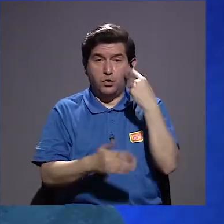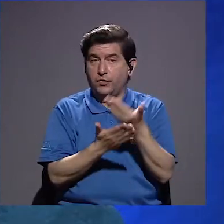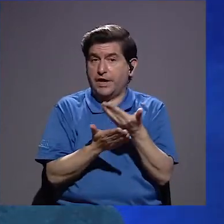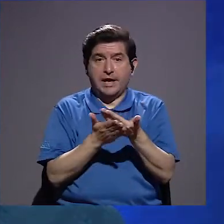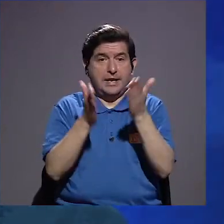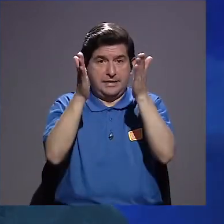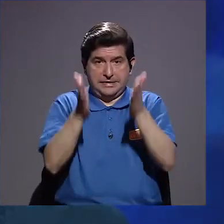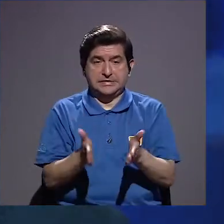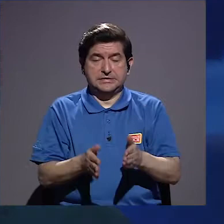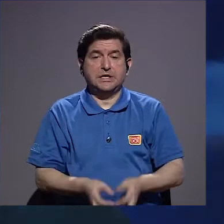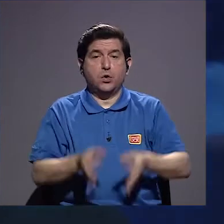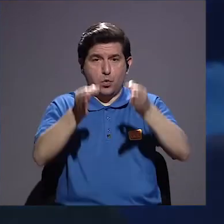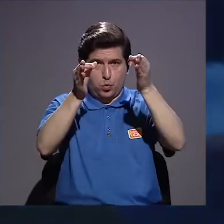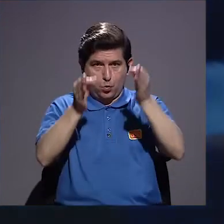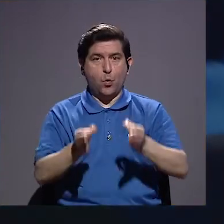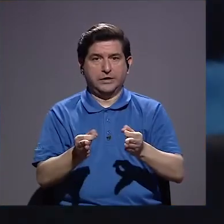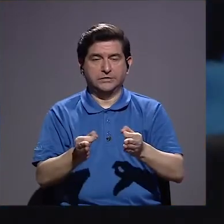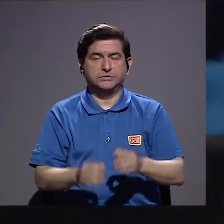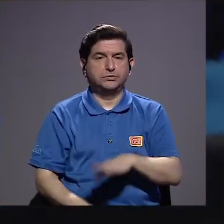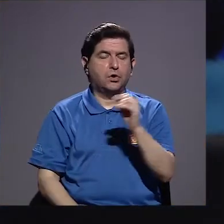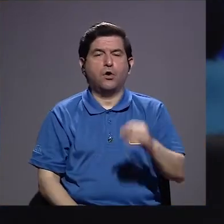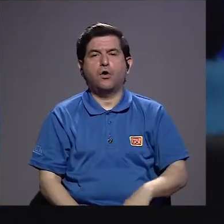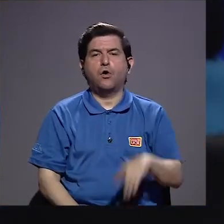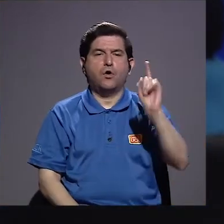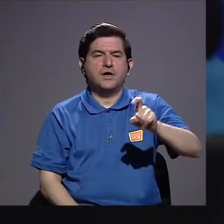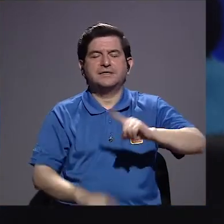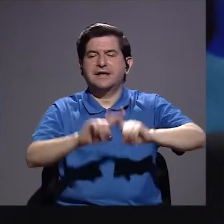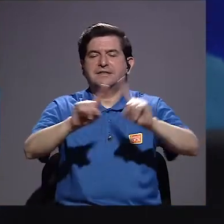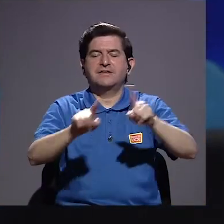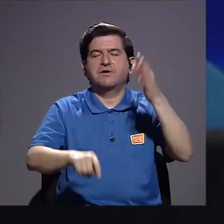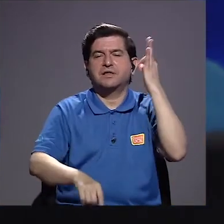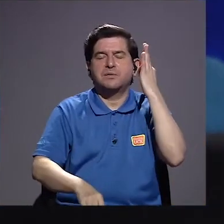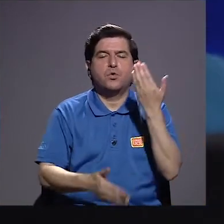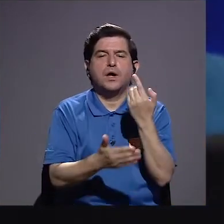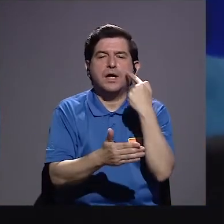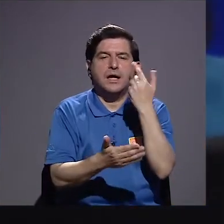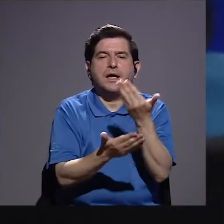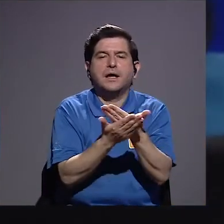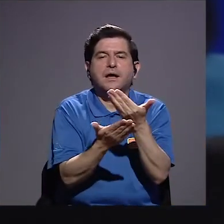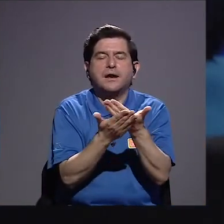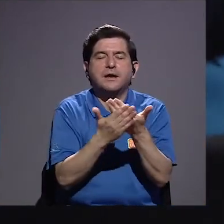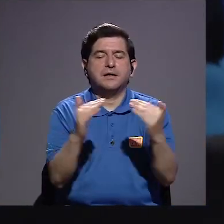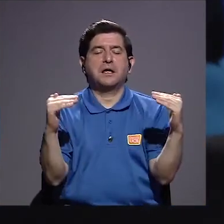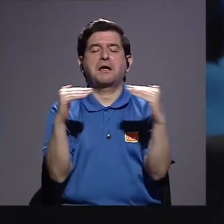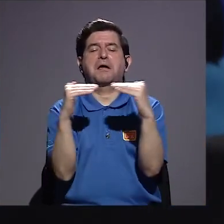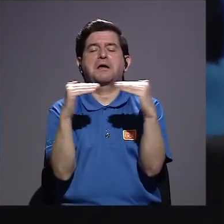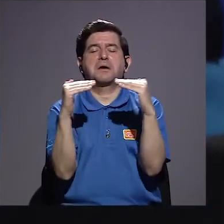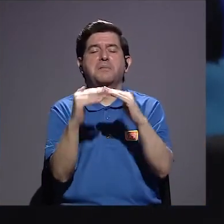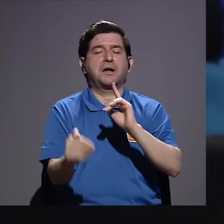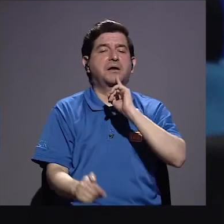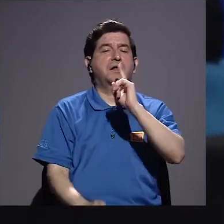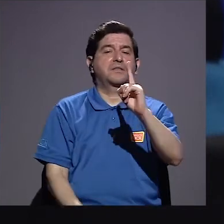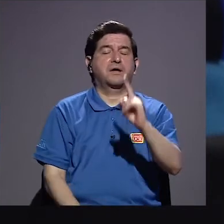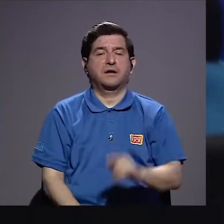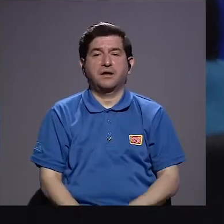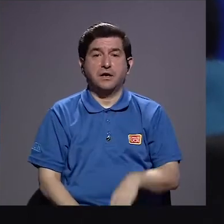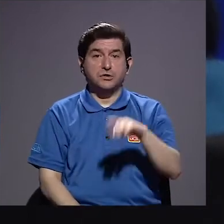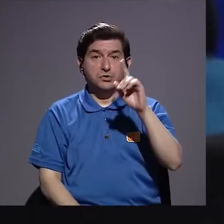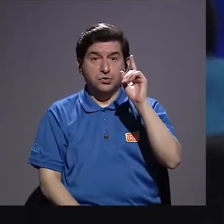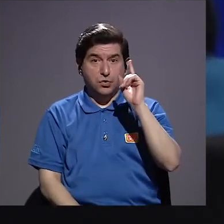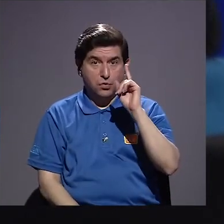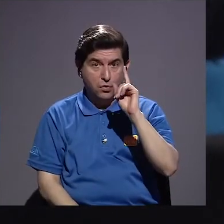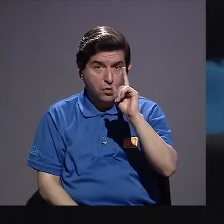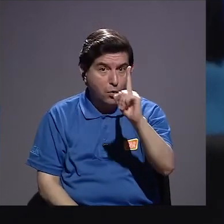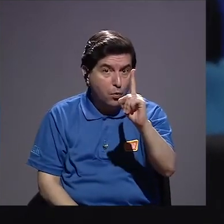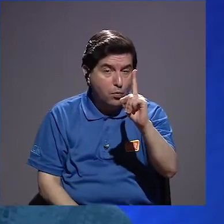ser testigos en juicio o que se requerían los testimonios de varias mujeres para equiparar el valor de la declaración